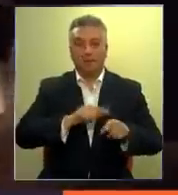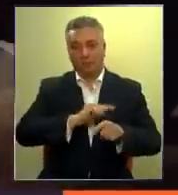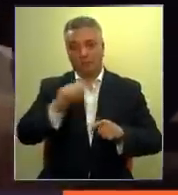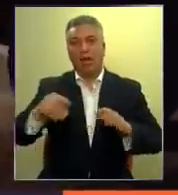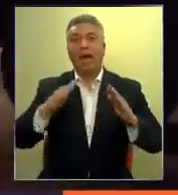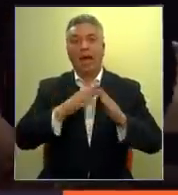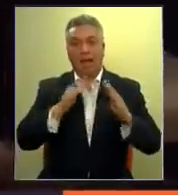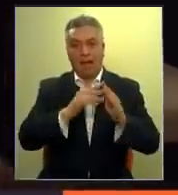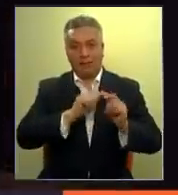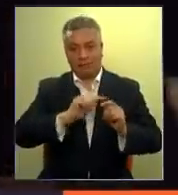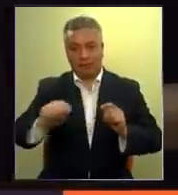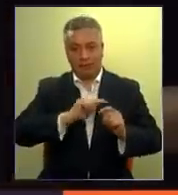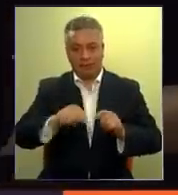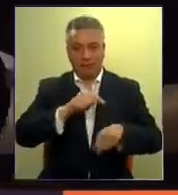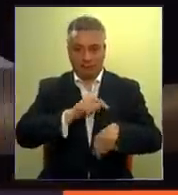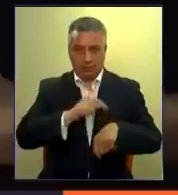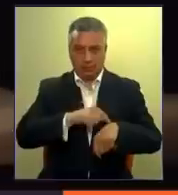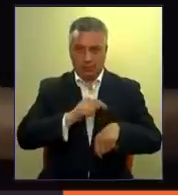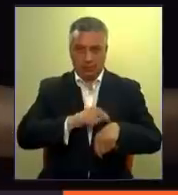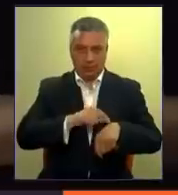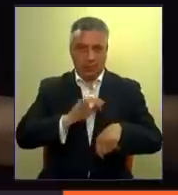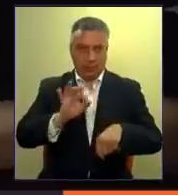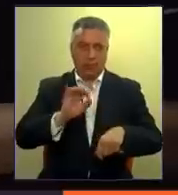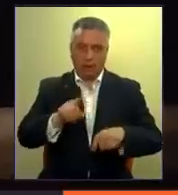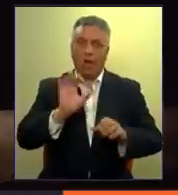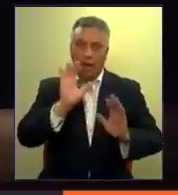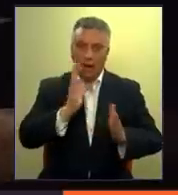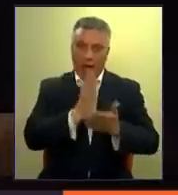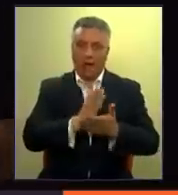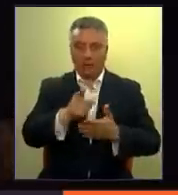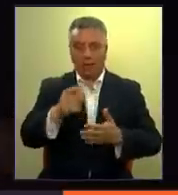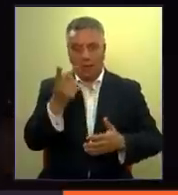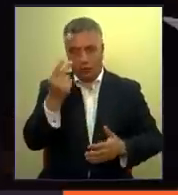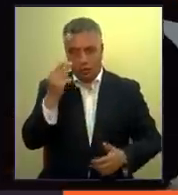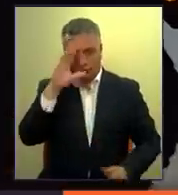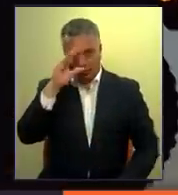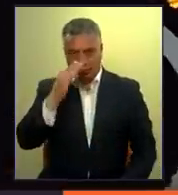casas hasta las 24:00. Vale.